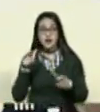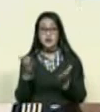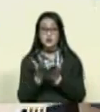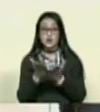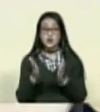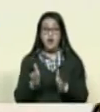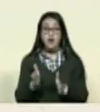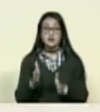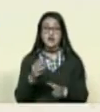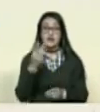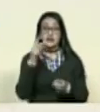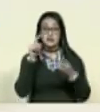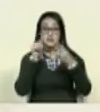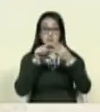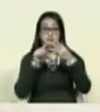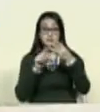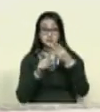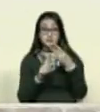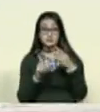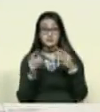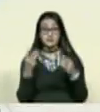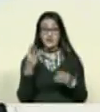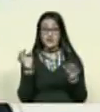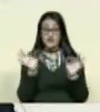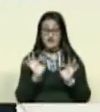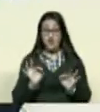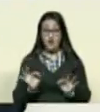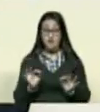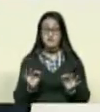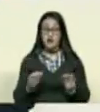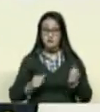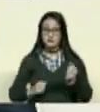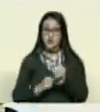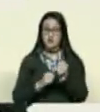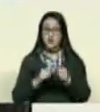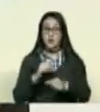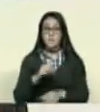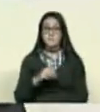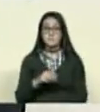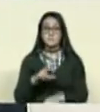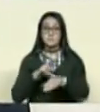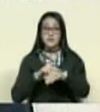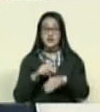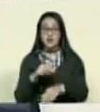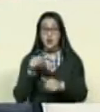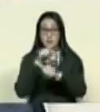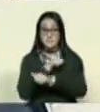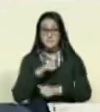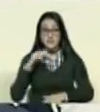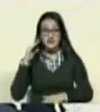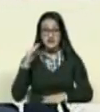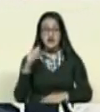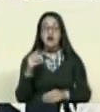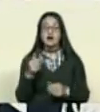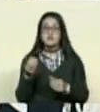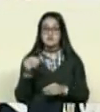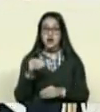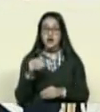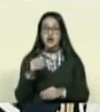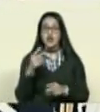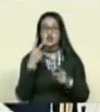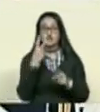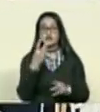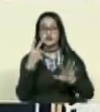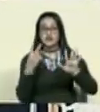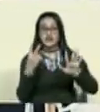que son 3 ejes esenciales que se estarían pues impulsando: médico militar y médico militar. Son 275